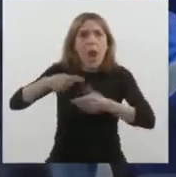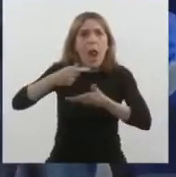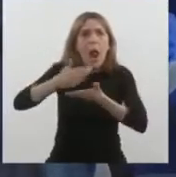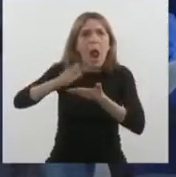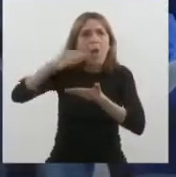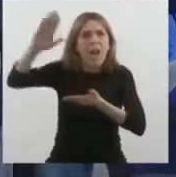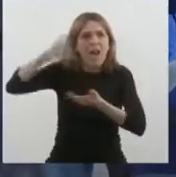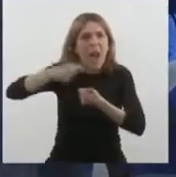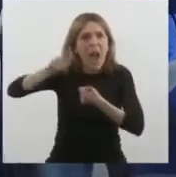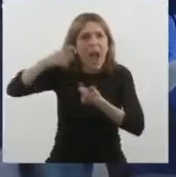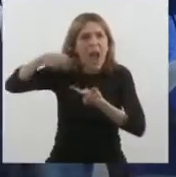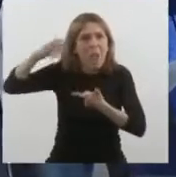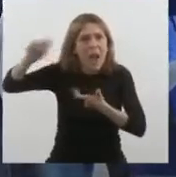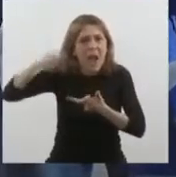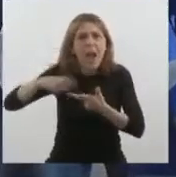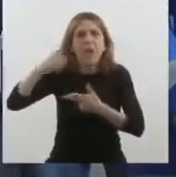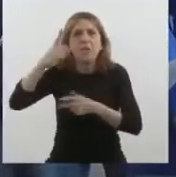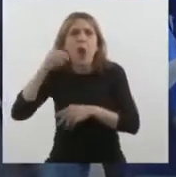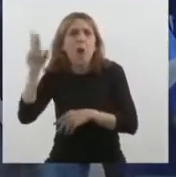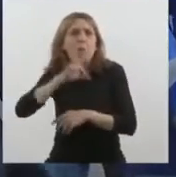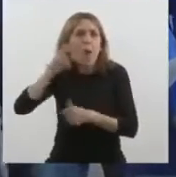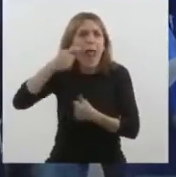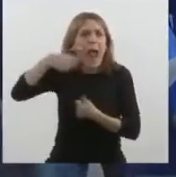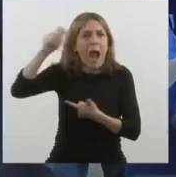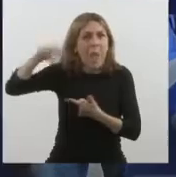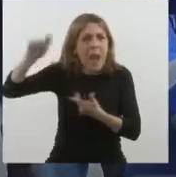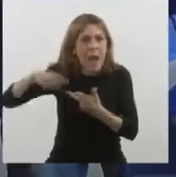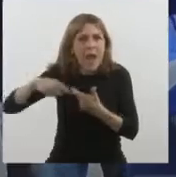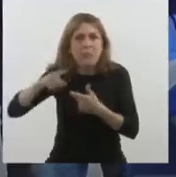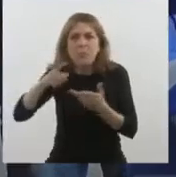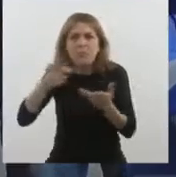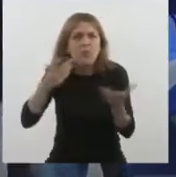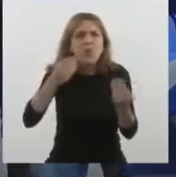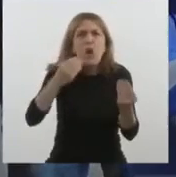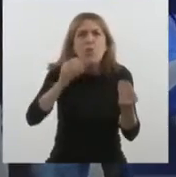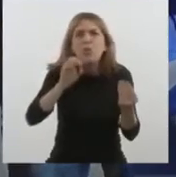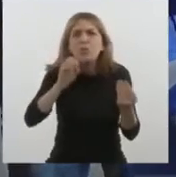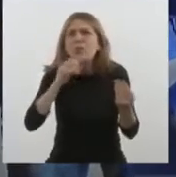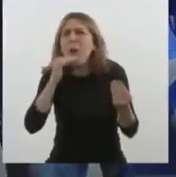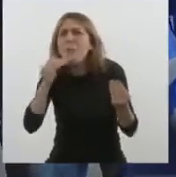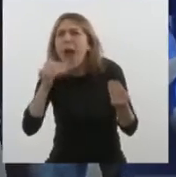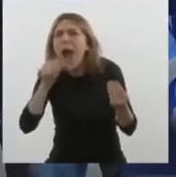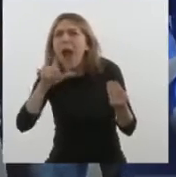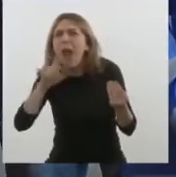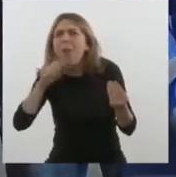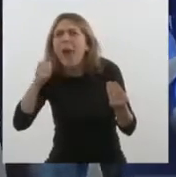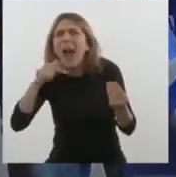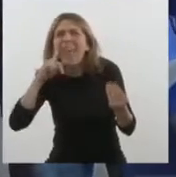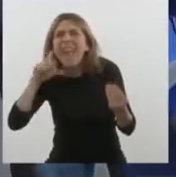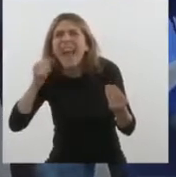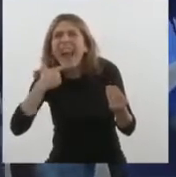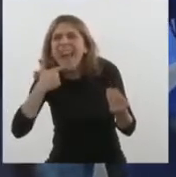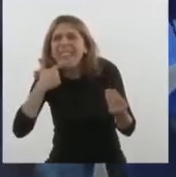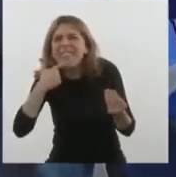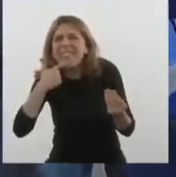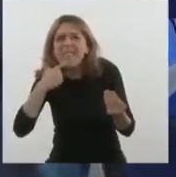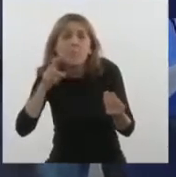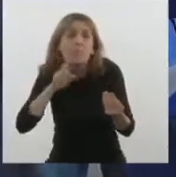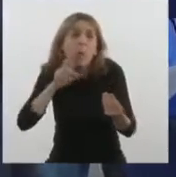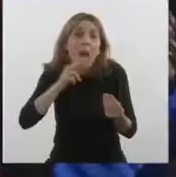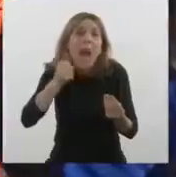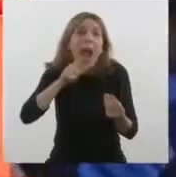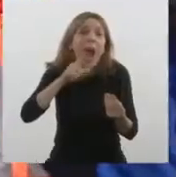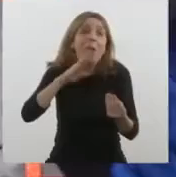albañiles, hombres y mujeres albañiles, ¿cómo se dicen? ¿Albañilas? No sé si se dice albañilas, albañilas, albañiles